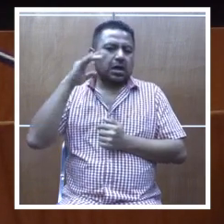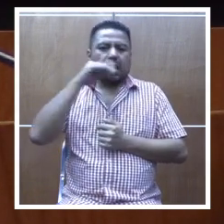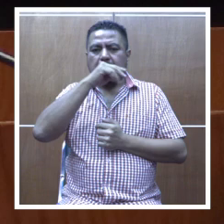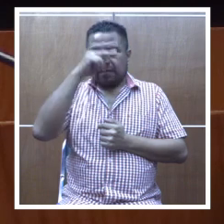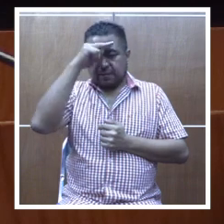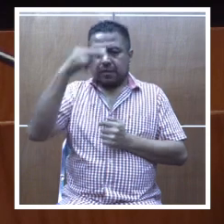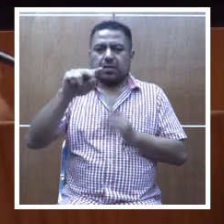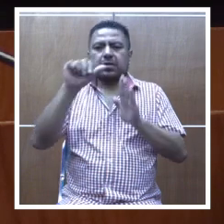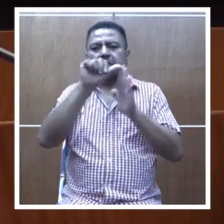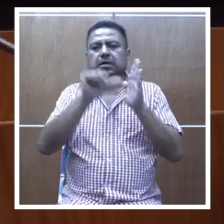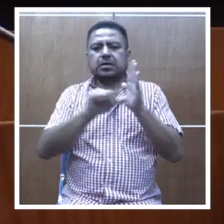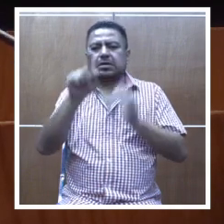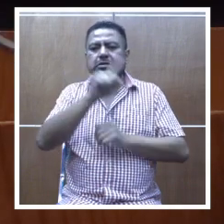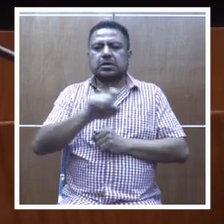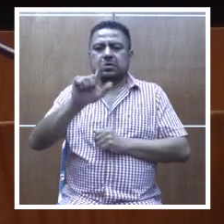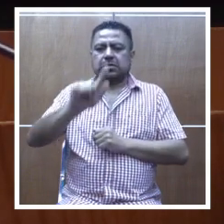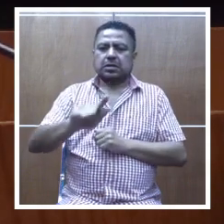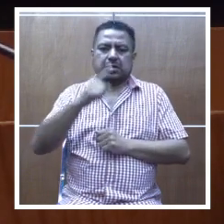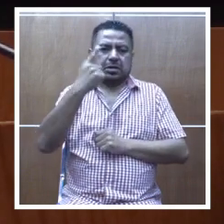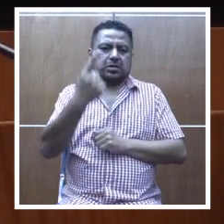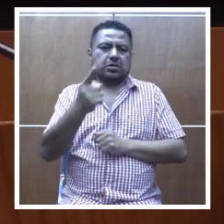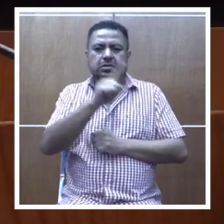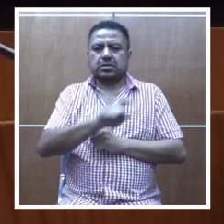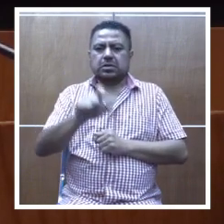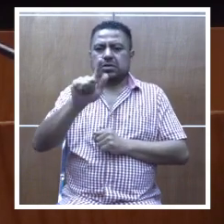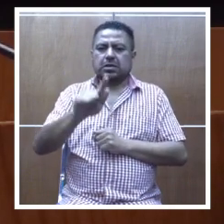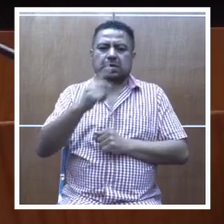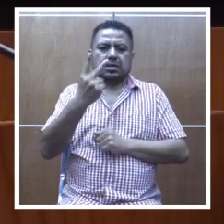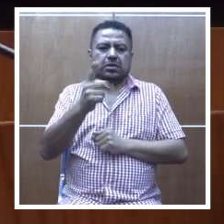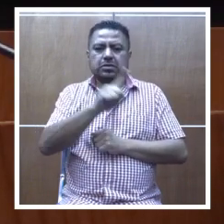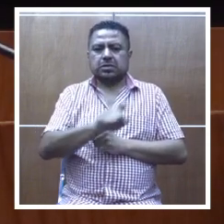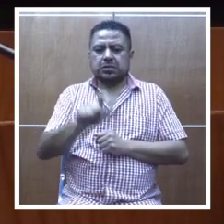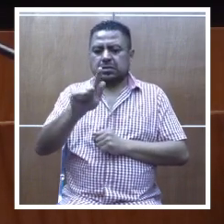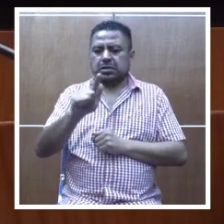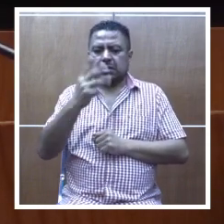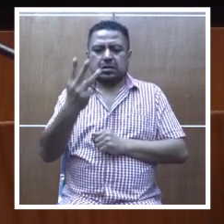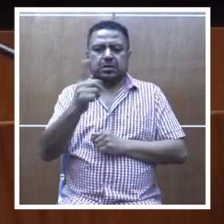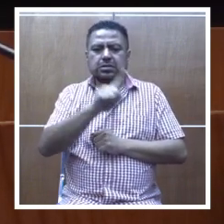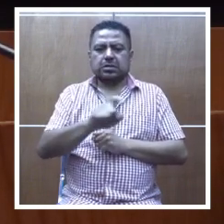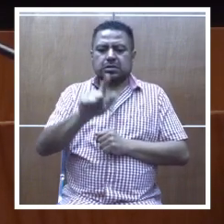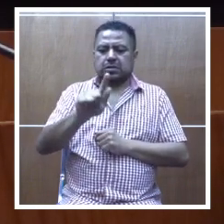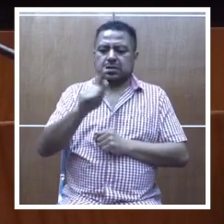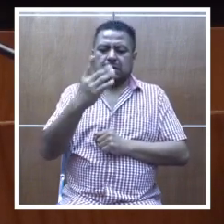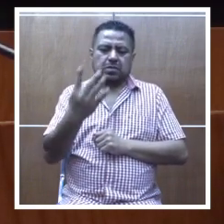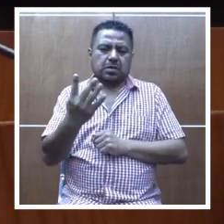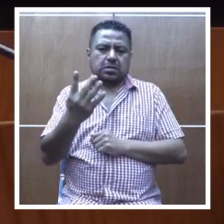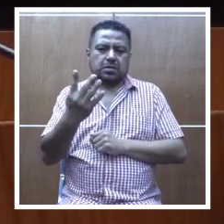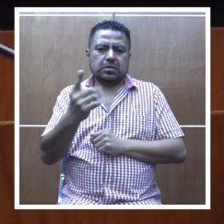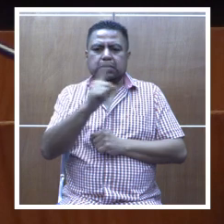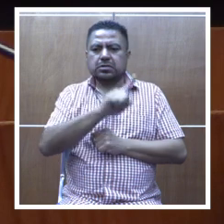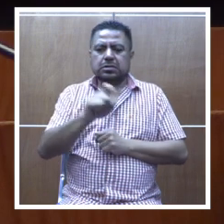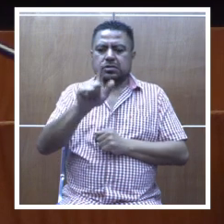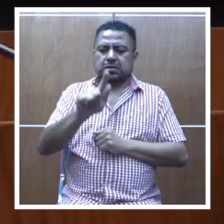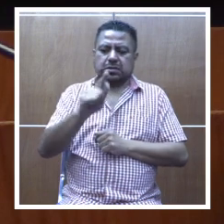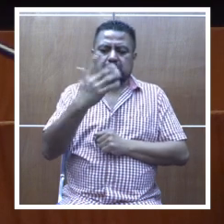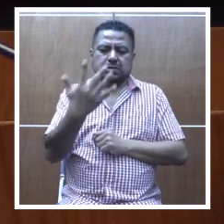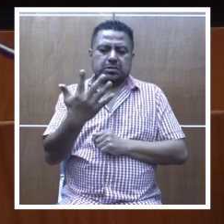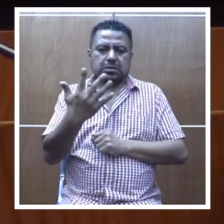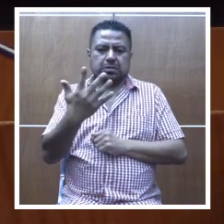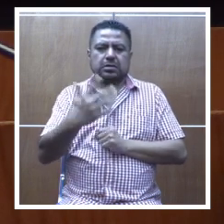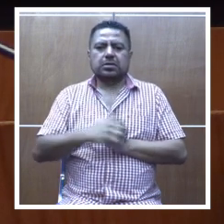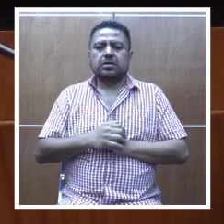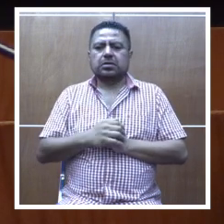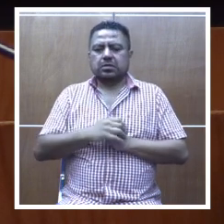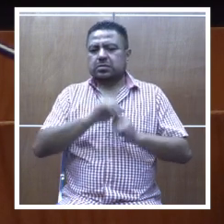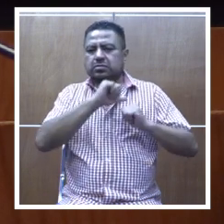y los artículos 171, 172, 173, 174, 175,